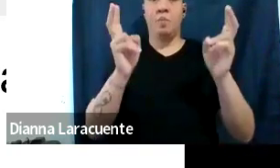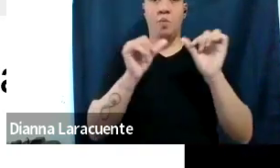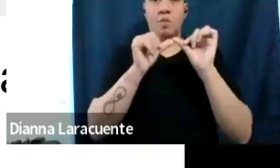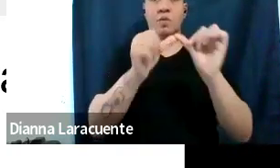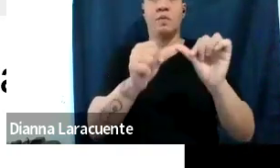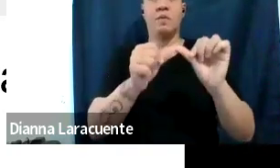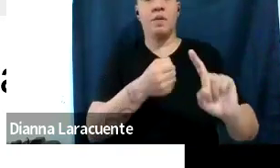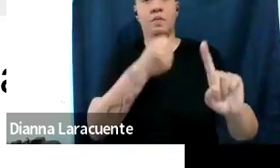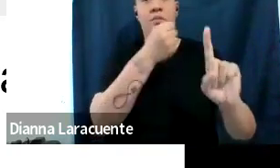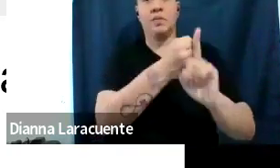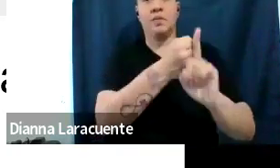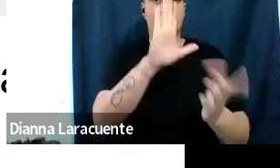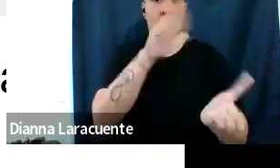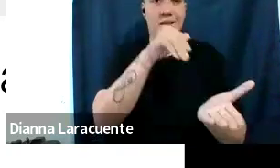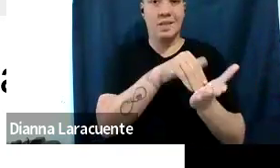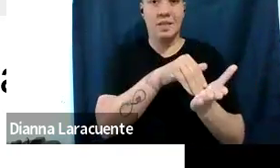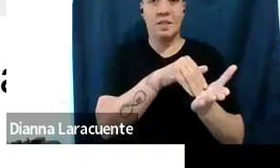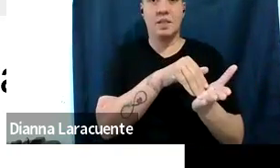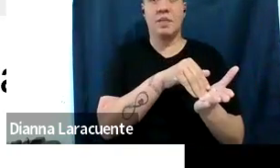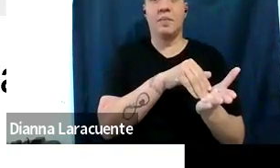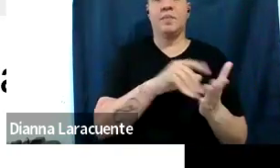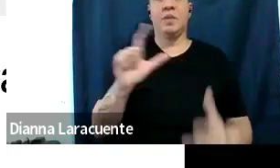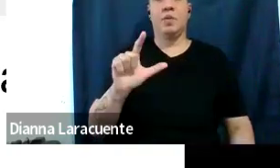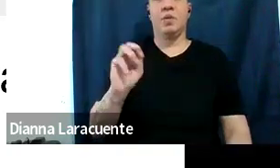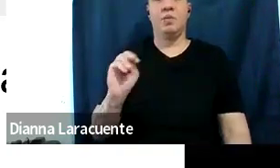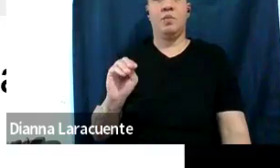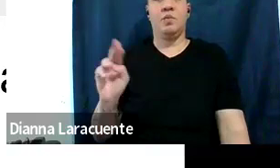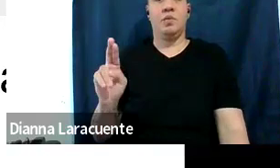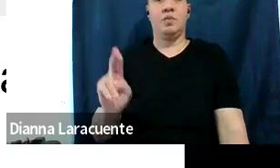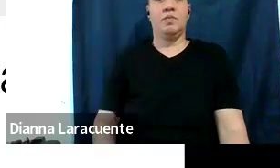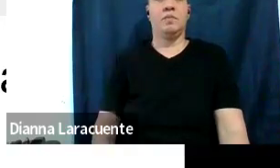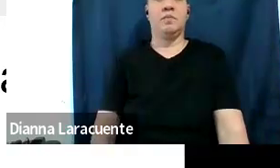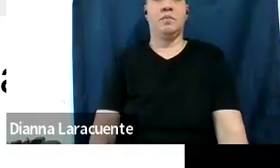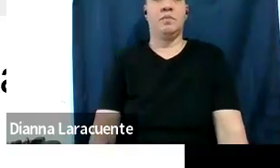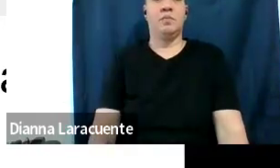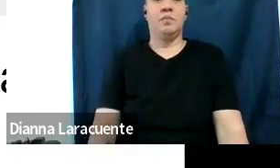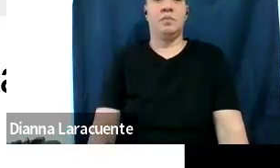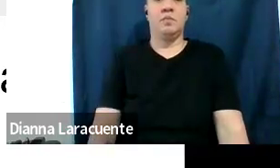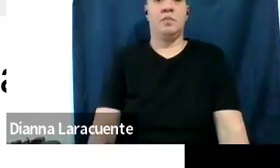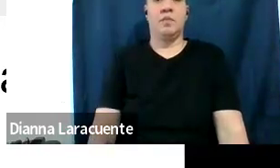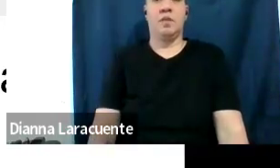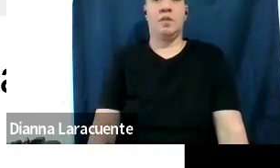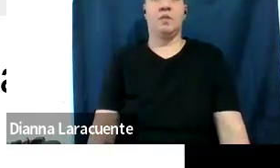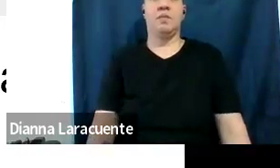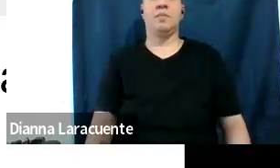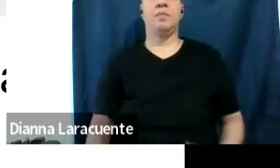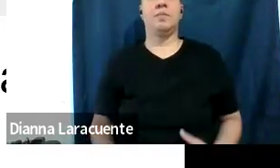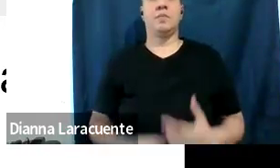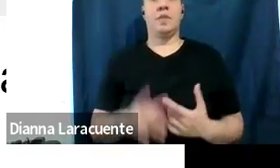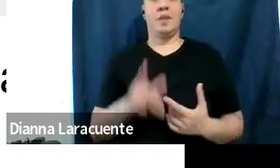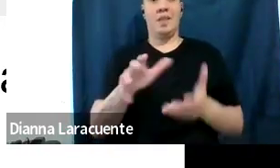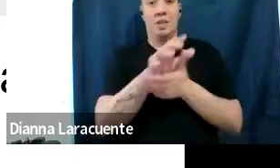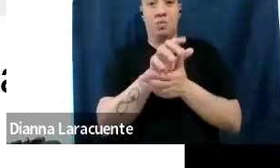atacar a la cabeza, al libelo de Muñoz Rivera, o sea, a la cabeza, no, al diario, y allí le